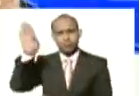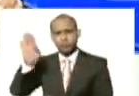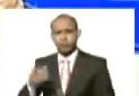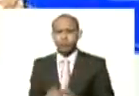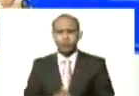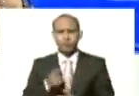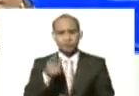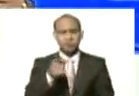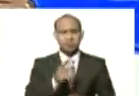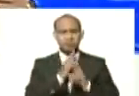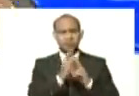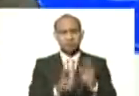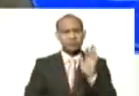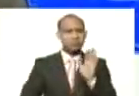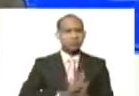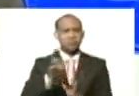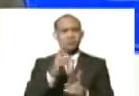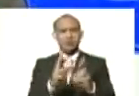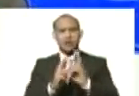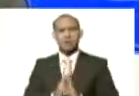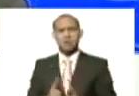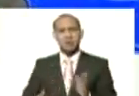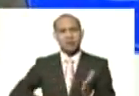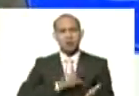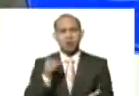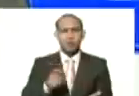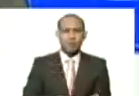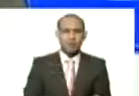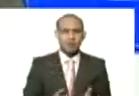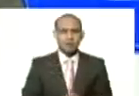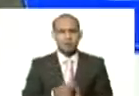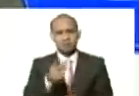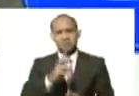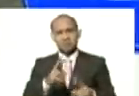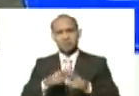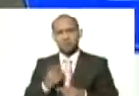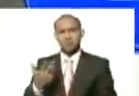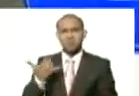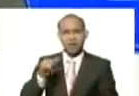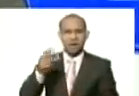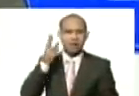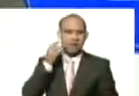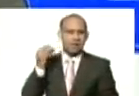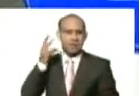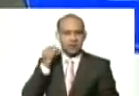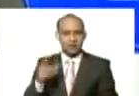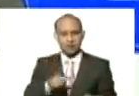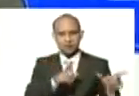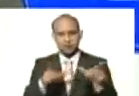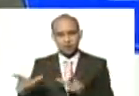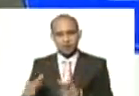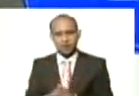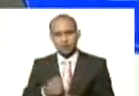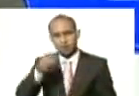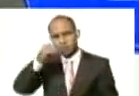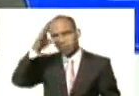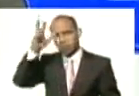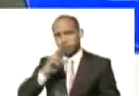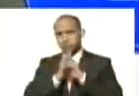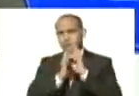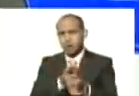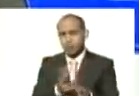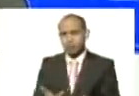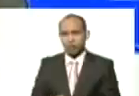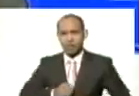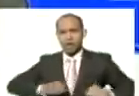lleva a resultados. Un resultado concreto es la experiencia en la capacidad de reacción,